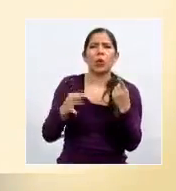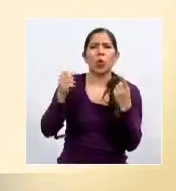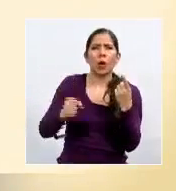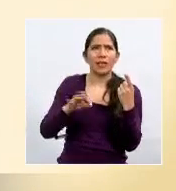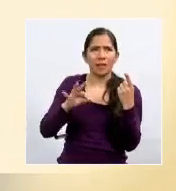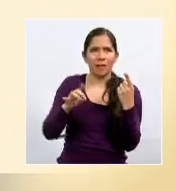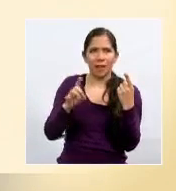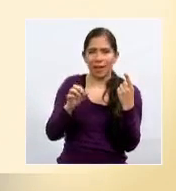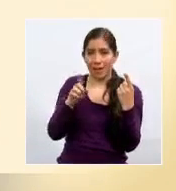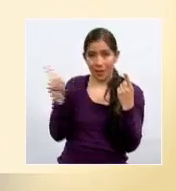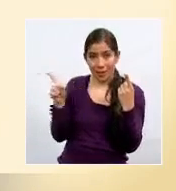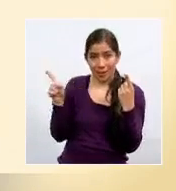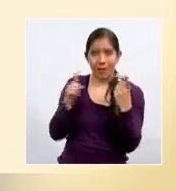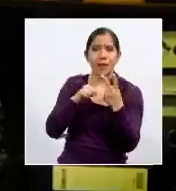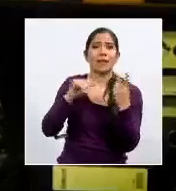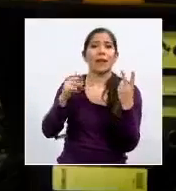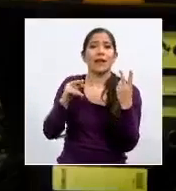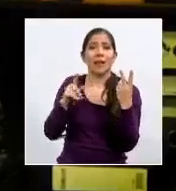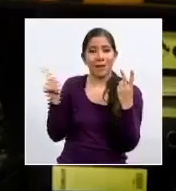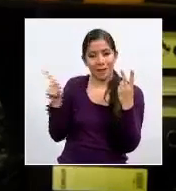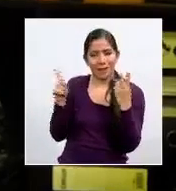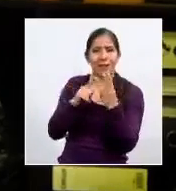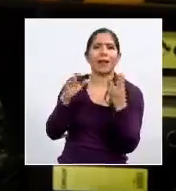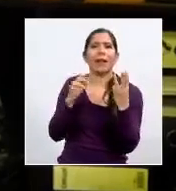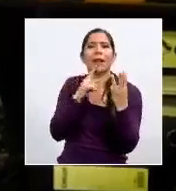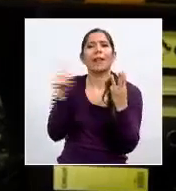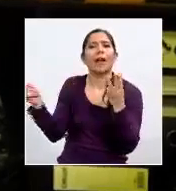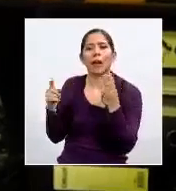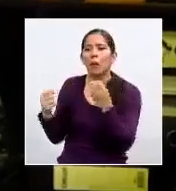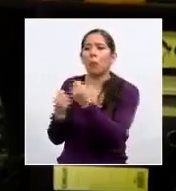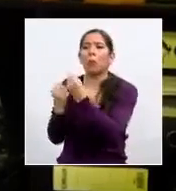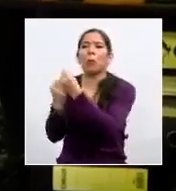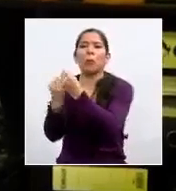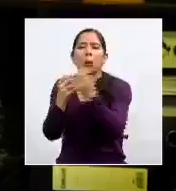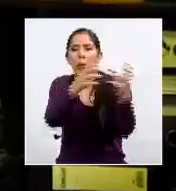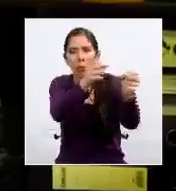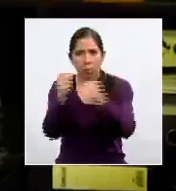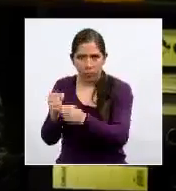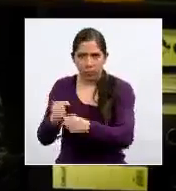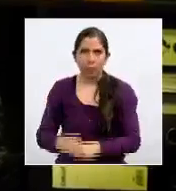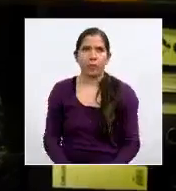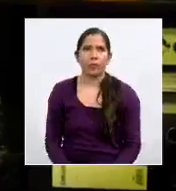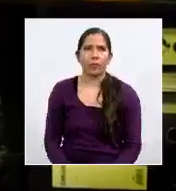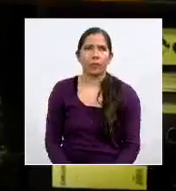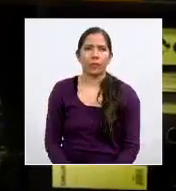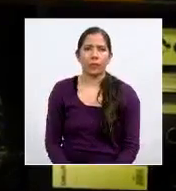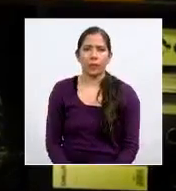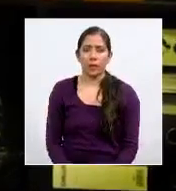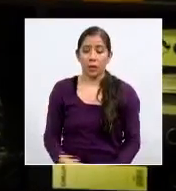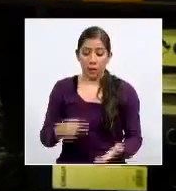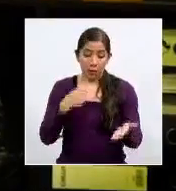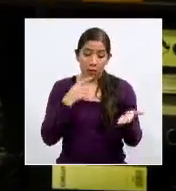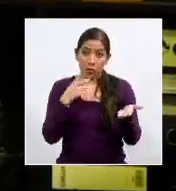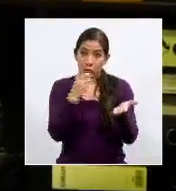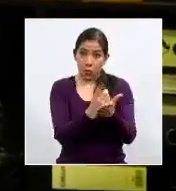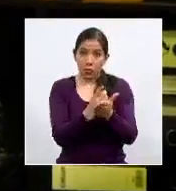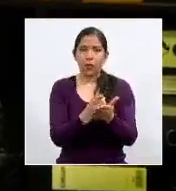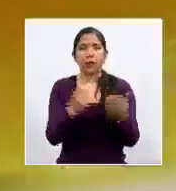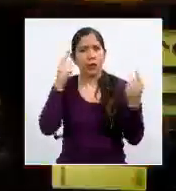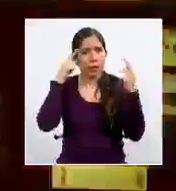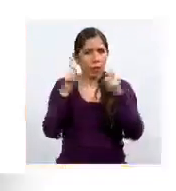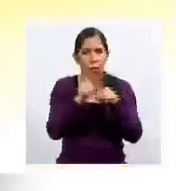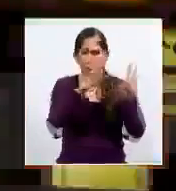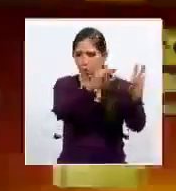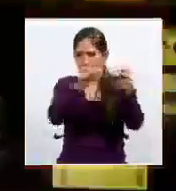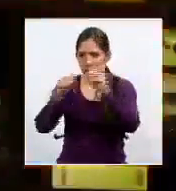Janet Paniagua y Claret Llanos. Ninguno de los recursos está de acuerdo con que él ingrese al Centro de Rehabilitación Santa Cruz Palma Sola. No